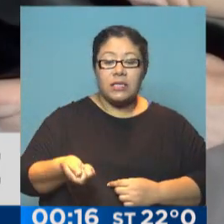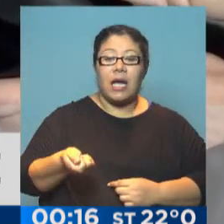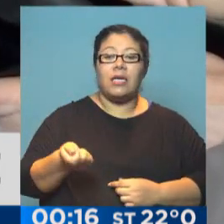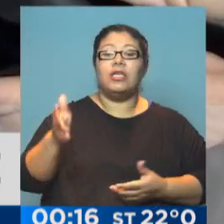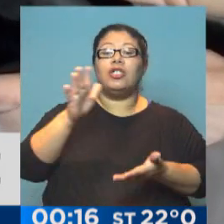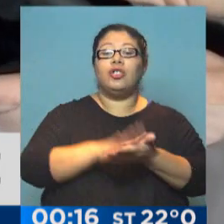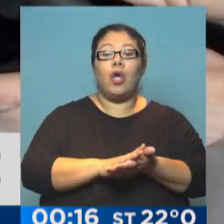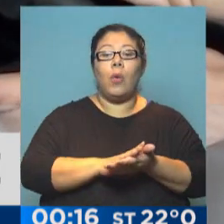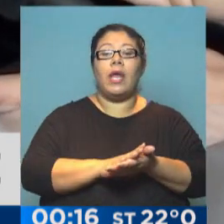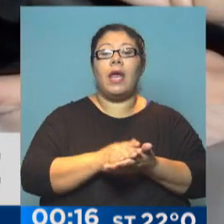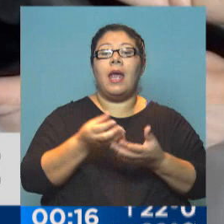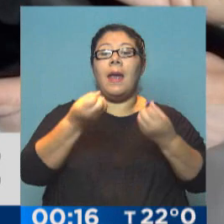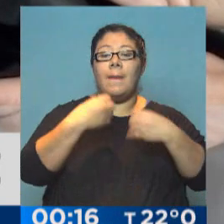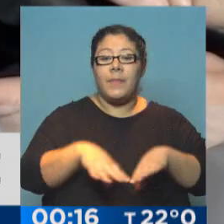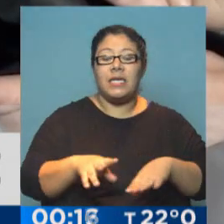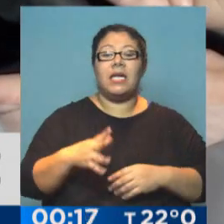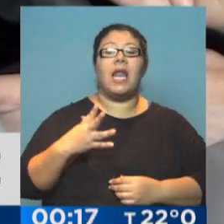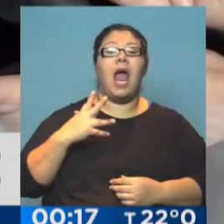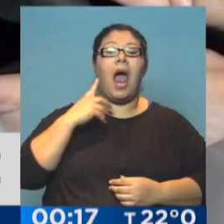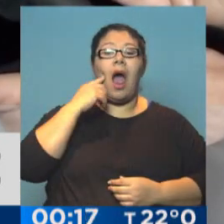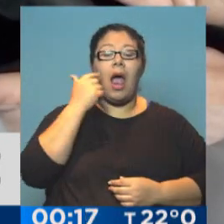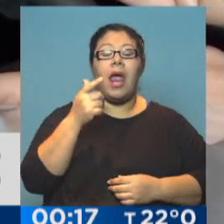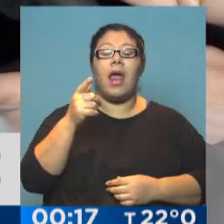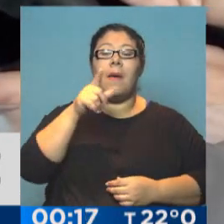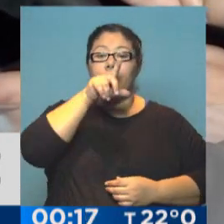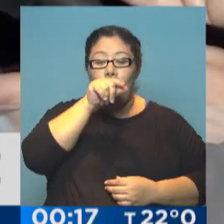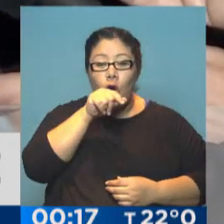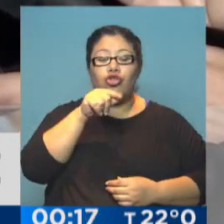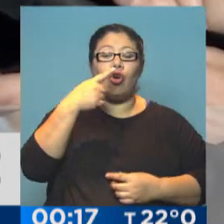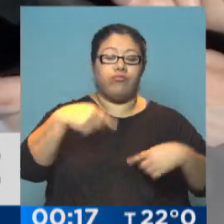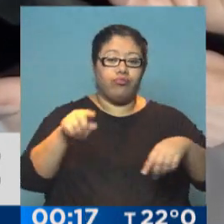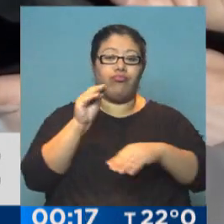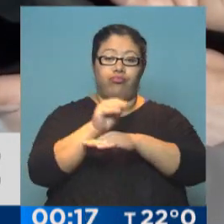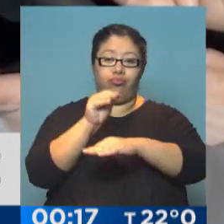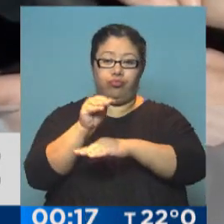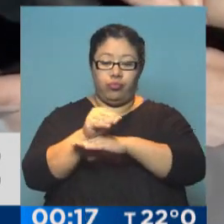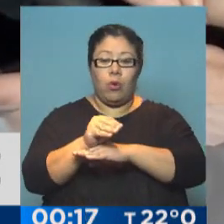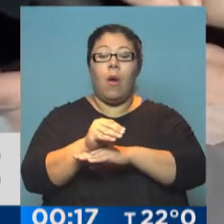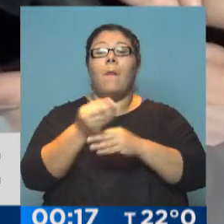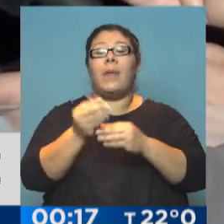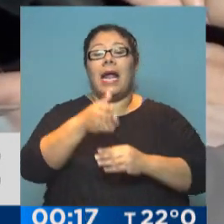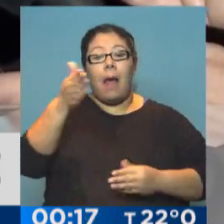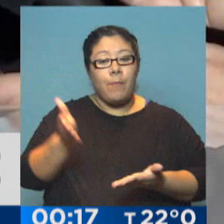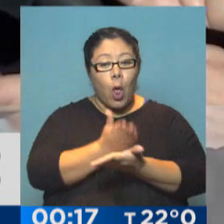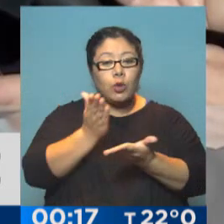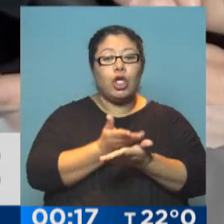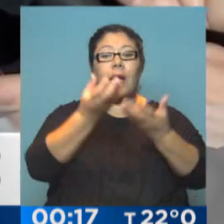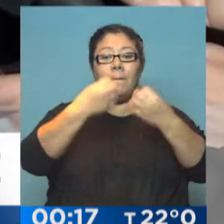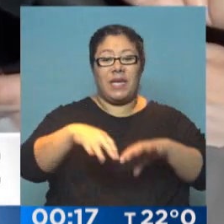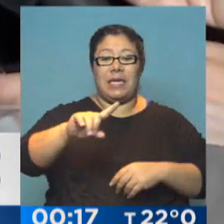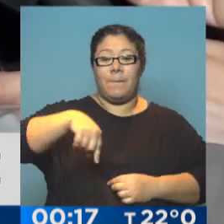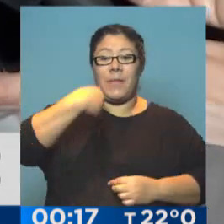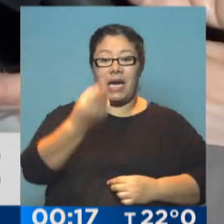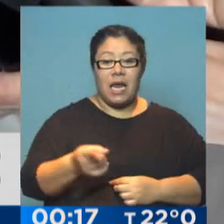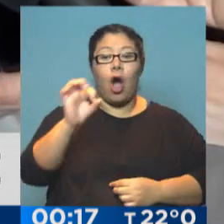para que empiecen a comer las abuelas y las ponedoras que están en el monte. O sea, la línea de producción empieza a arrancar en el día de mañana o en